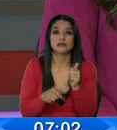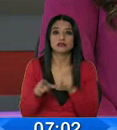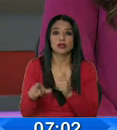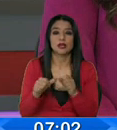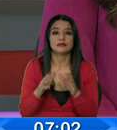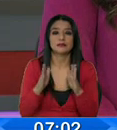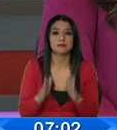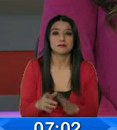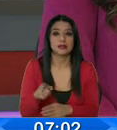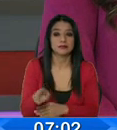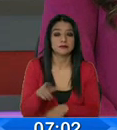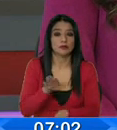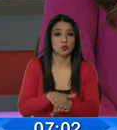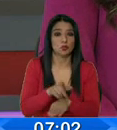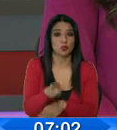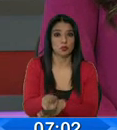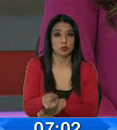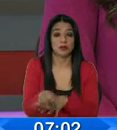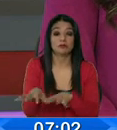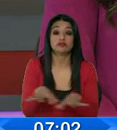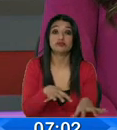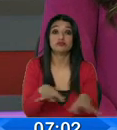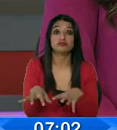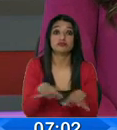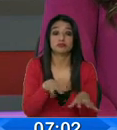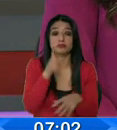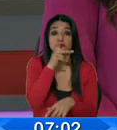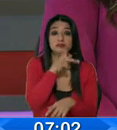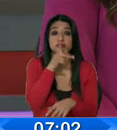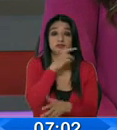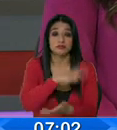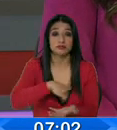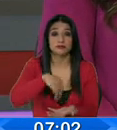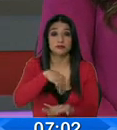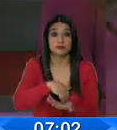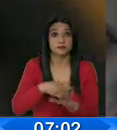asambleísta. La diligencia se realizó en Puerto Viejo, provincia de Manabí.